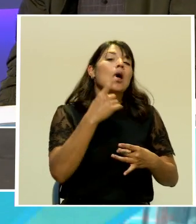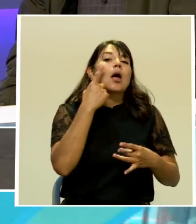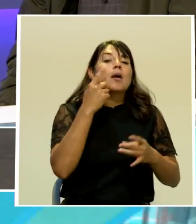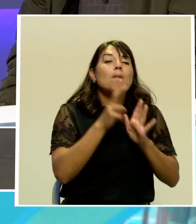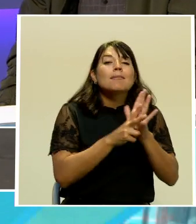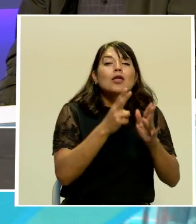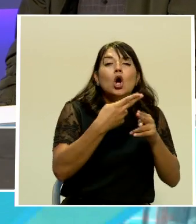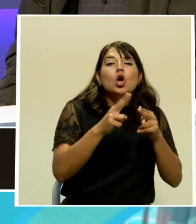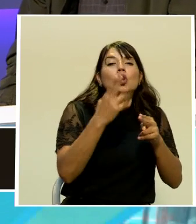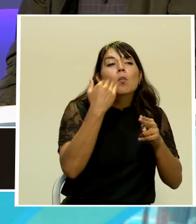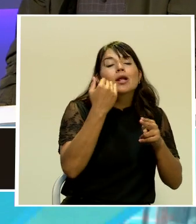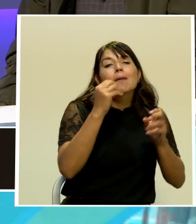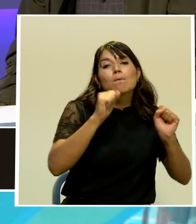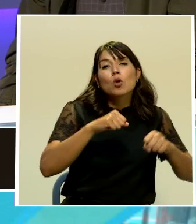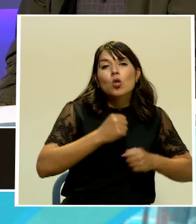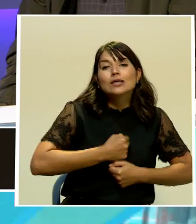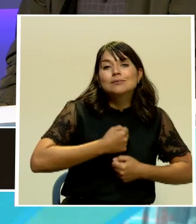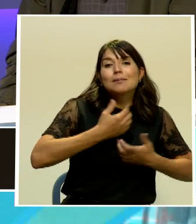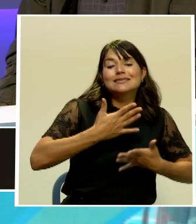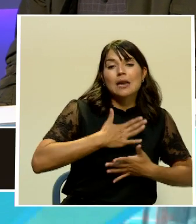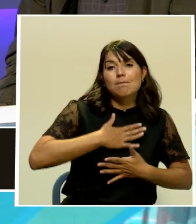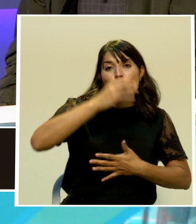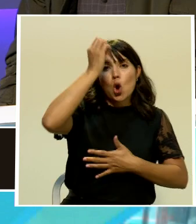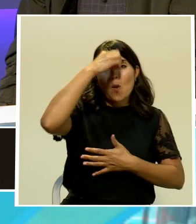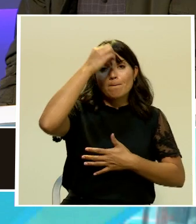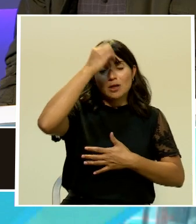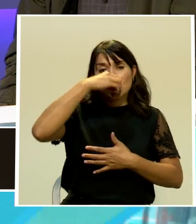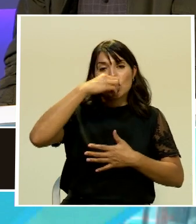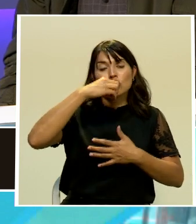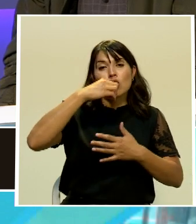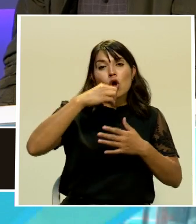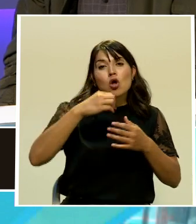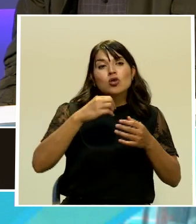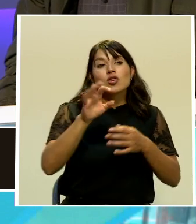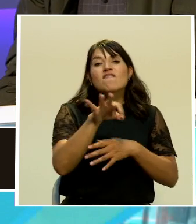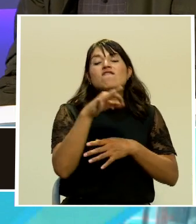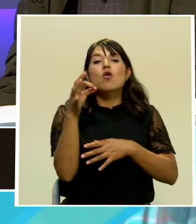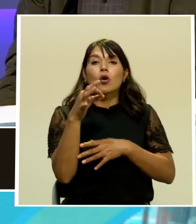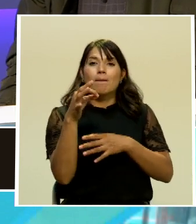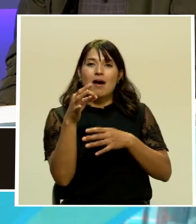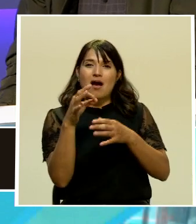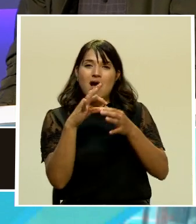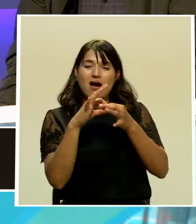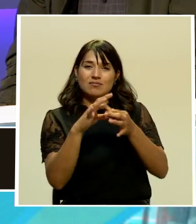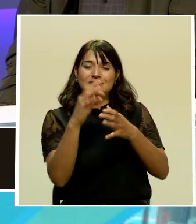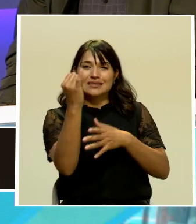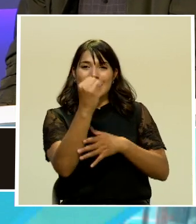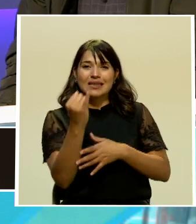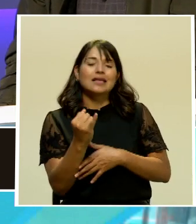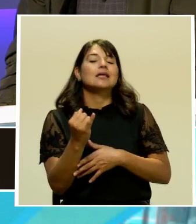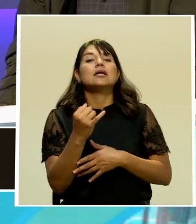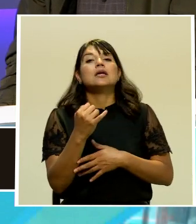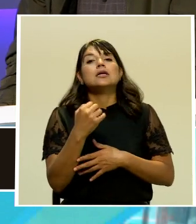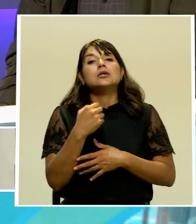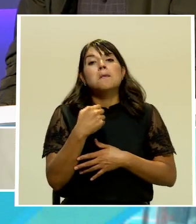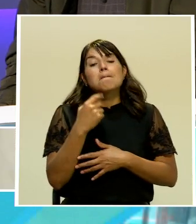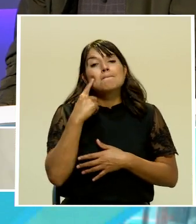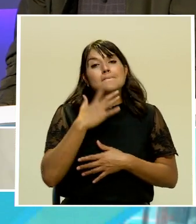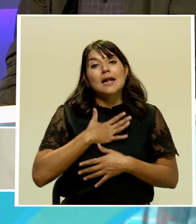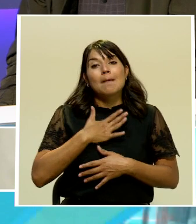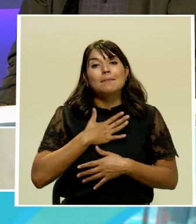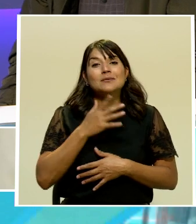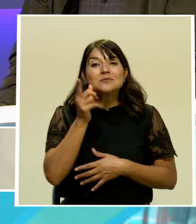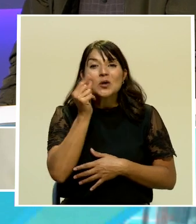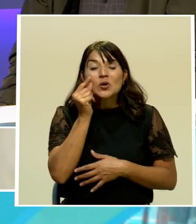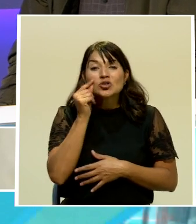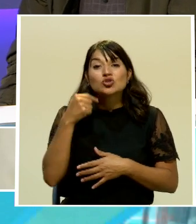desde un sentido artístico, ¿no? Entonces, en el caso de La Parca fue una curiosidad porque yo vivía y estudiaba allá en la Ciudad de